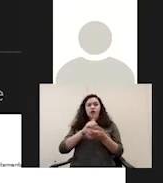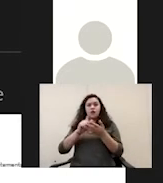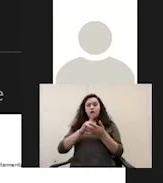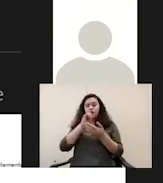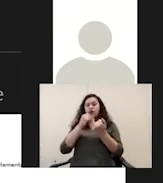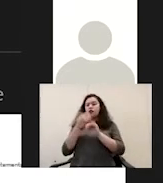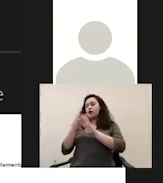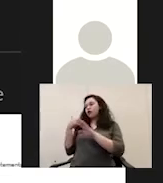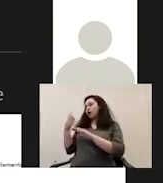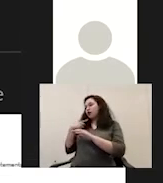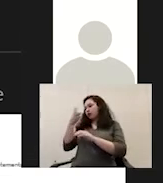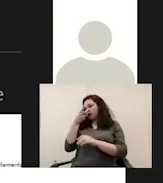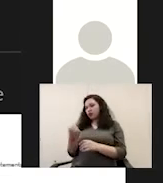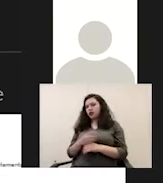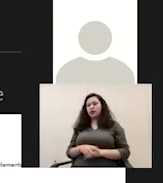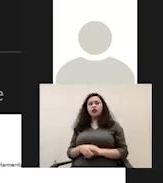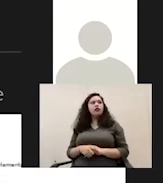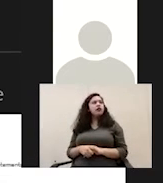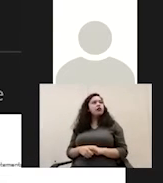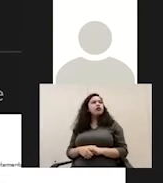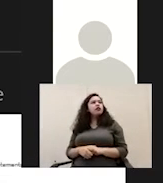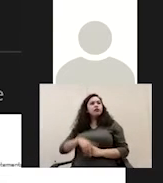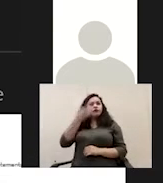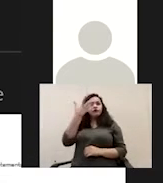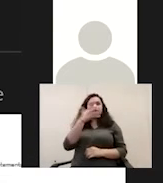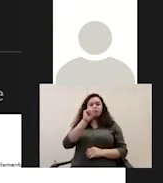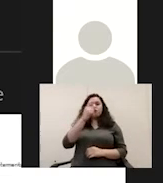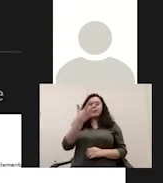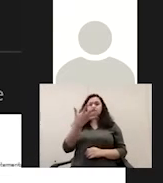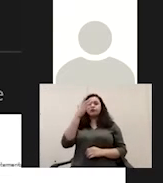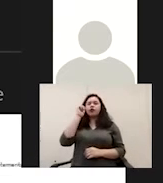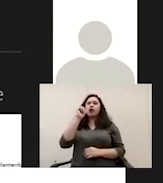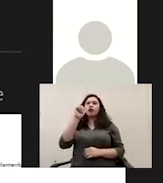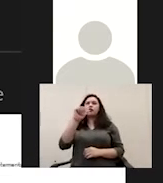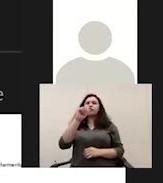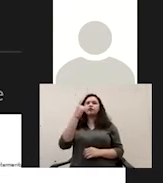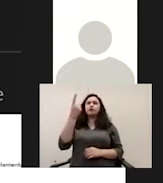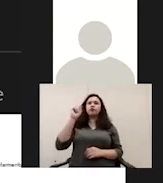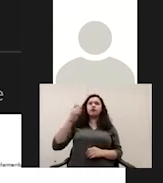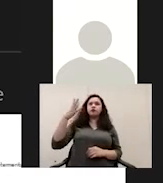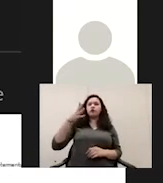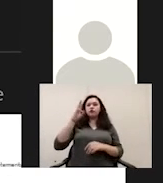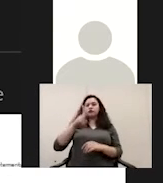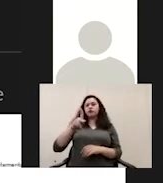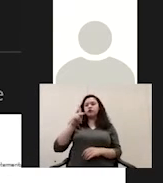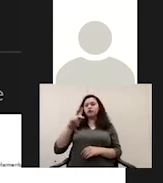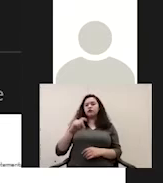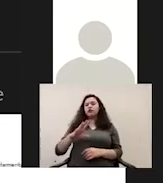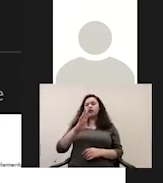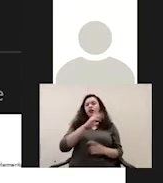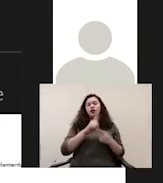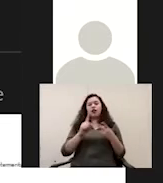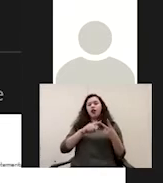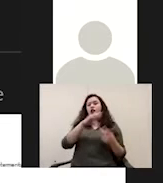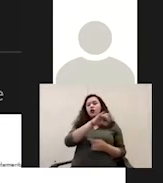momento, tiene que tener entre 0.2 y 1.5 partes por millón. Ese es el comparador visual, se llama clorímetro, el que